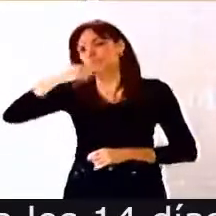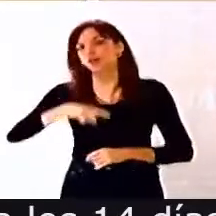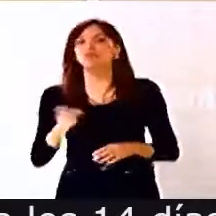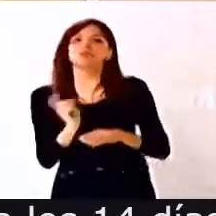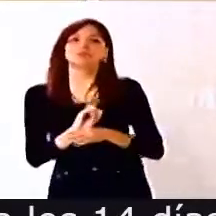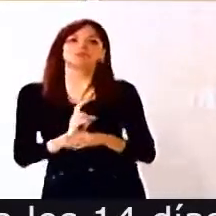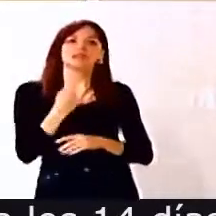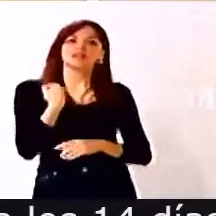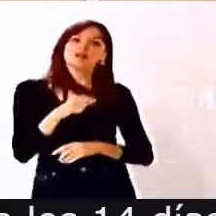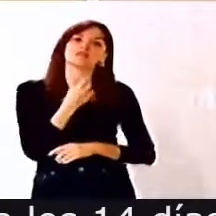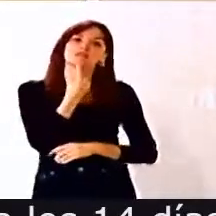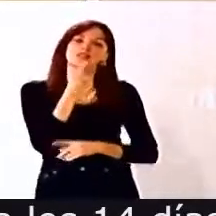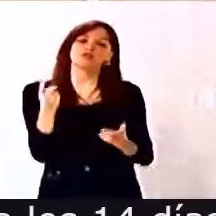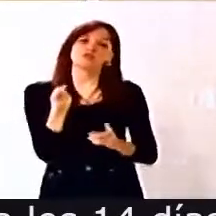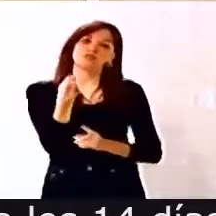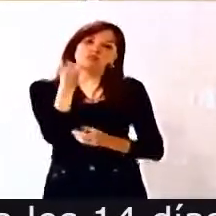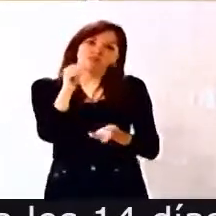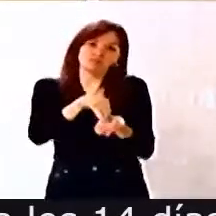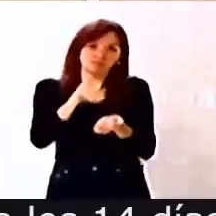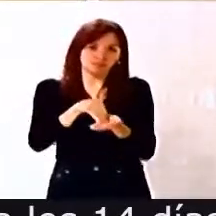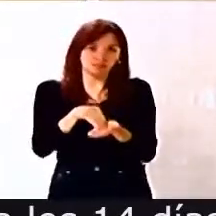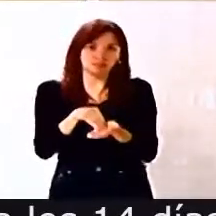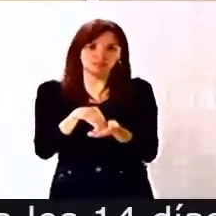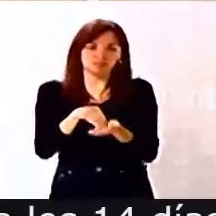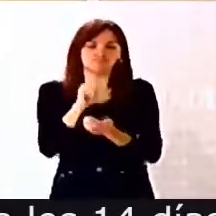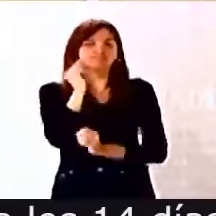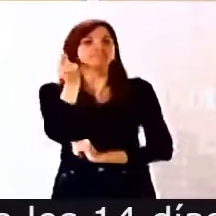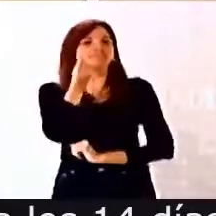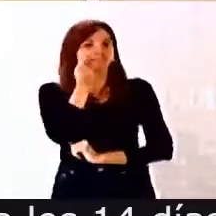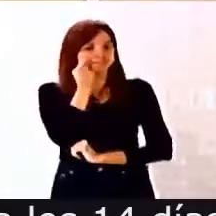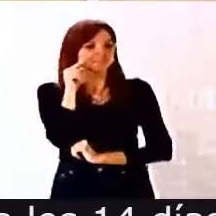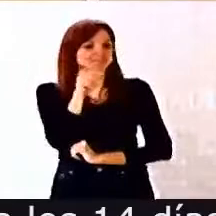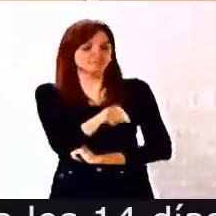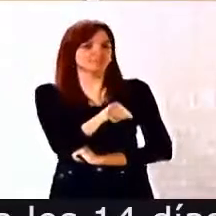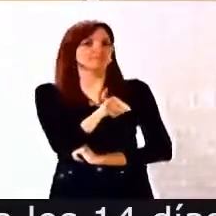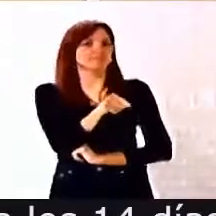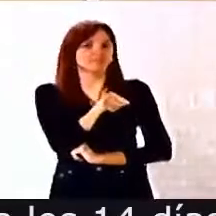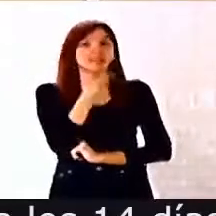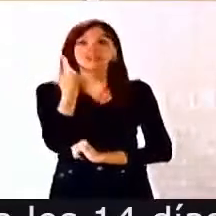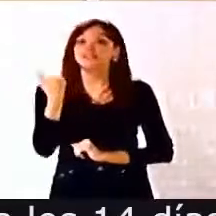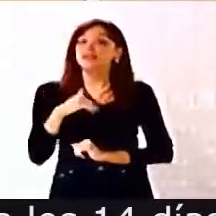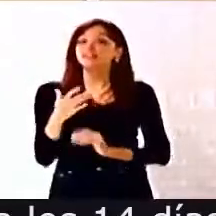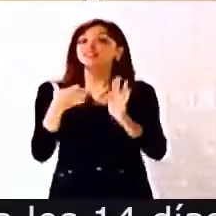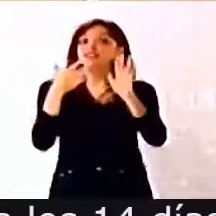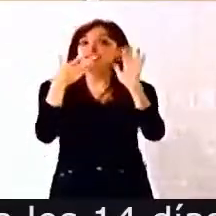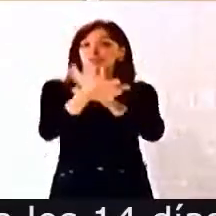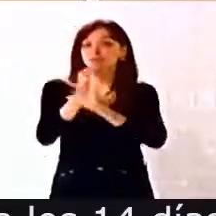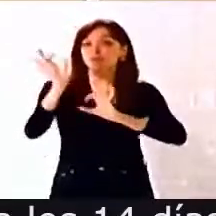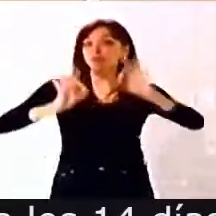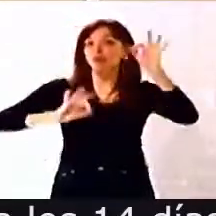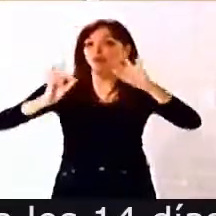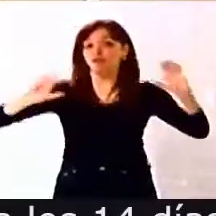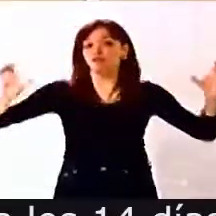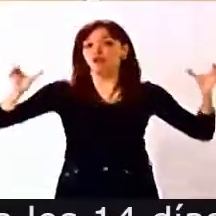ya en diferentes ocasiones, un signo precoz de que la incidencia está claramente